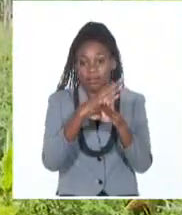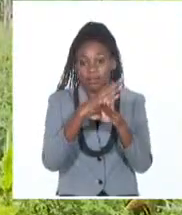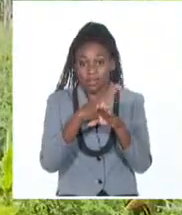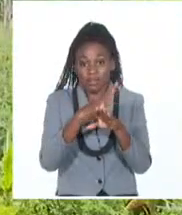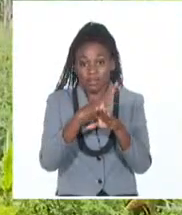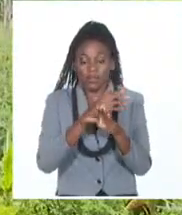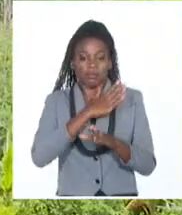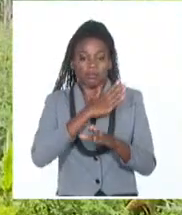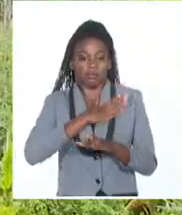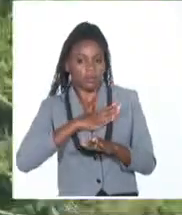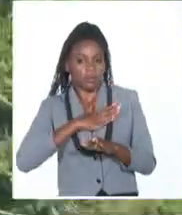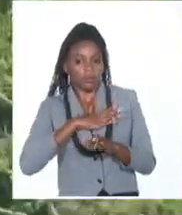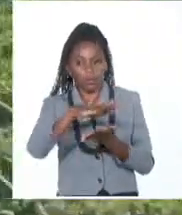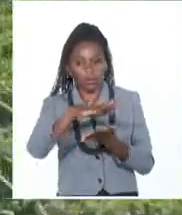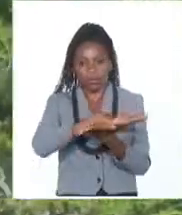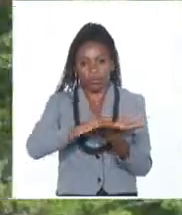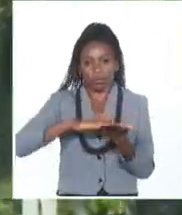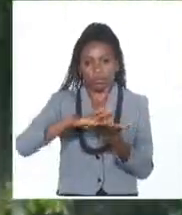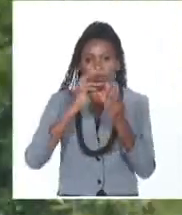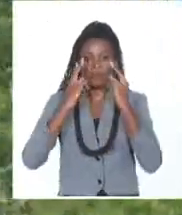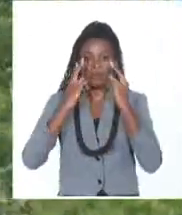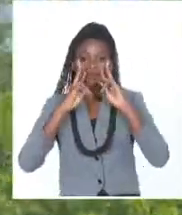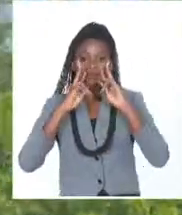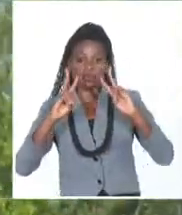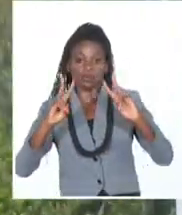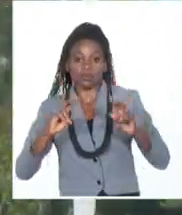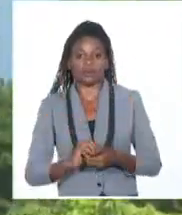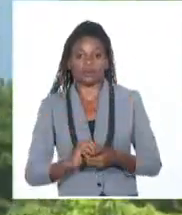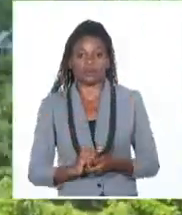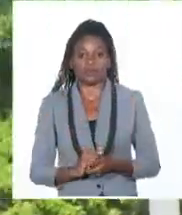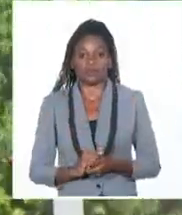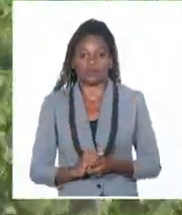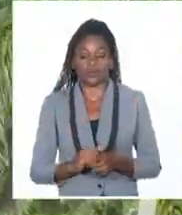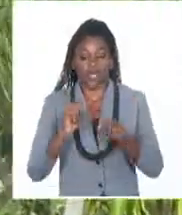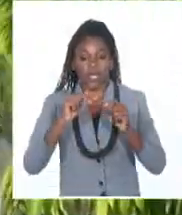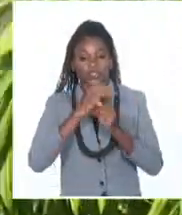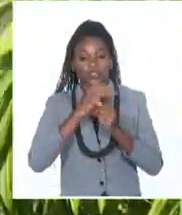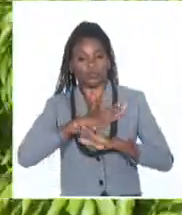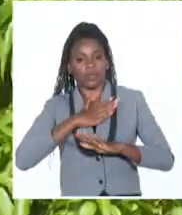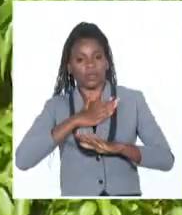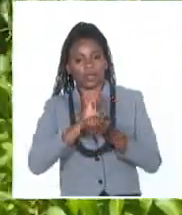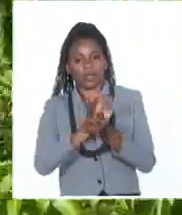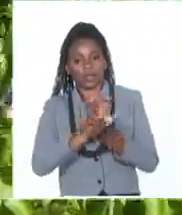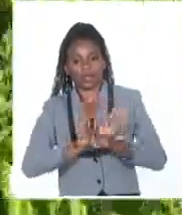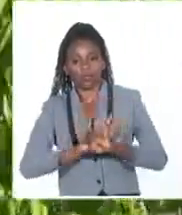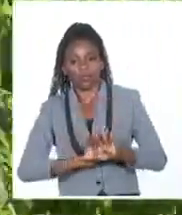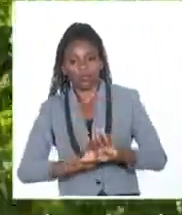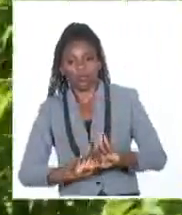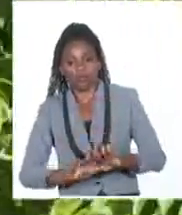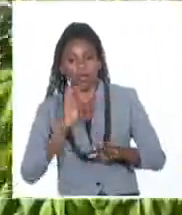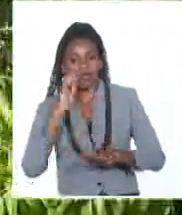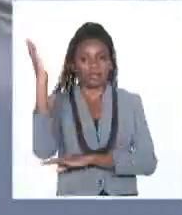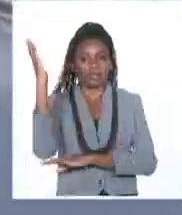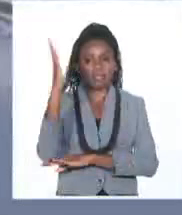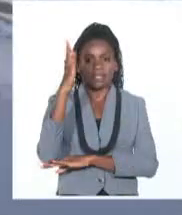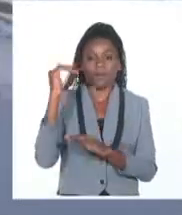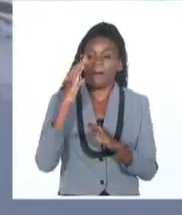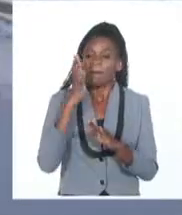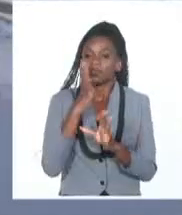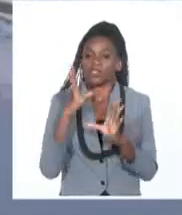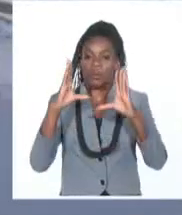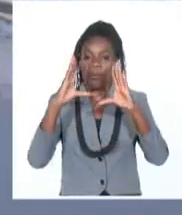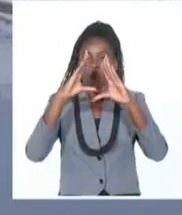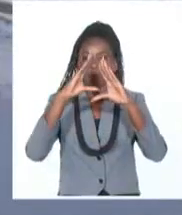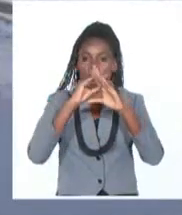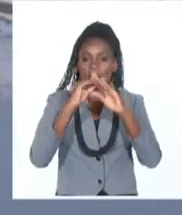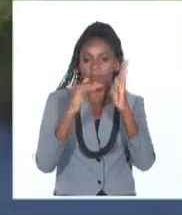armonía con los espacios y las viviendas. Es un sitio de paz, de magia en su naturaleza, sus atardeceres y sobre todo